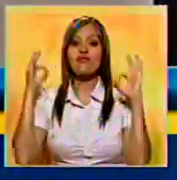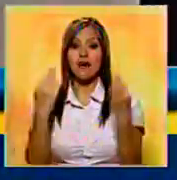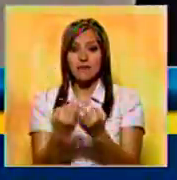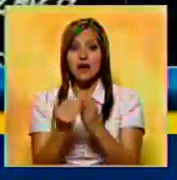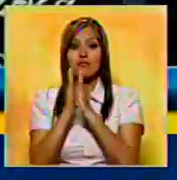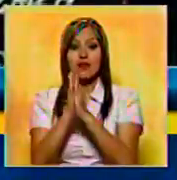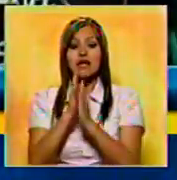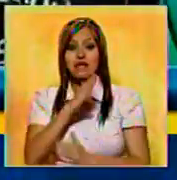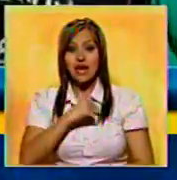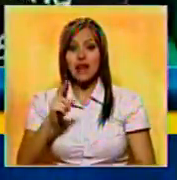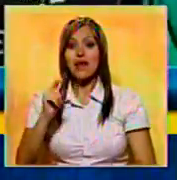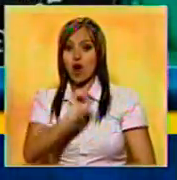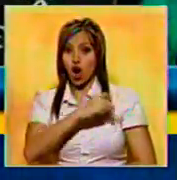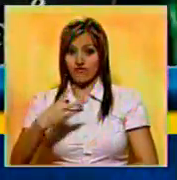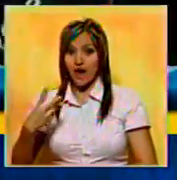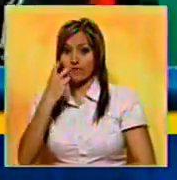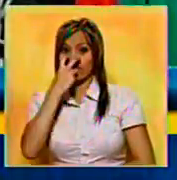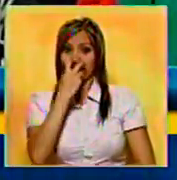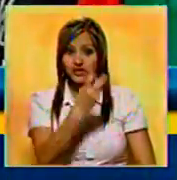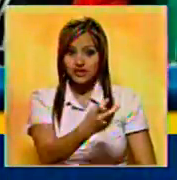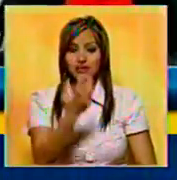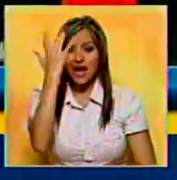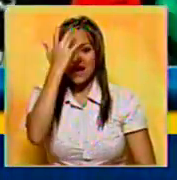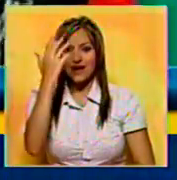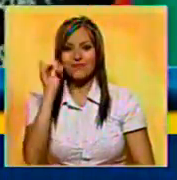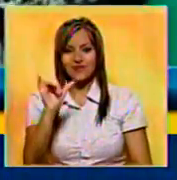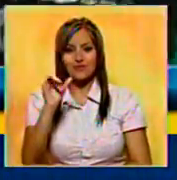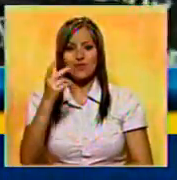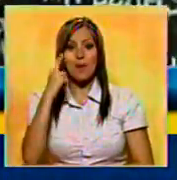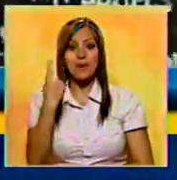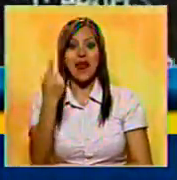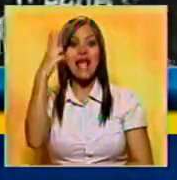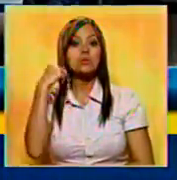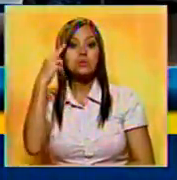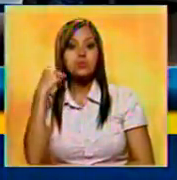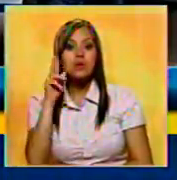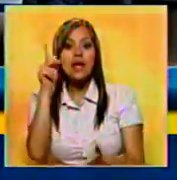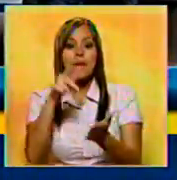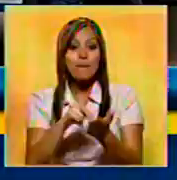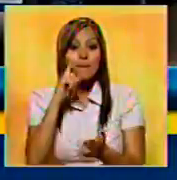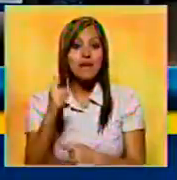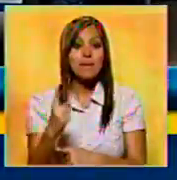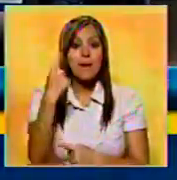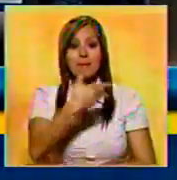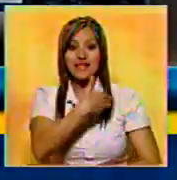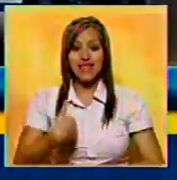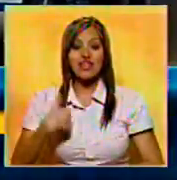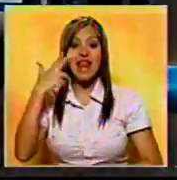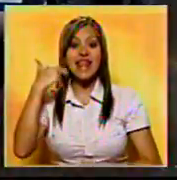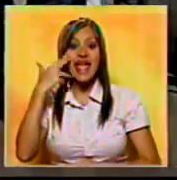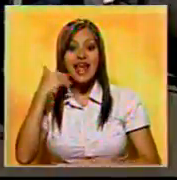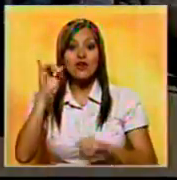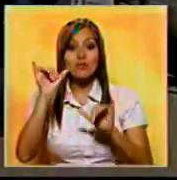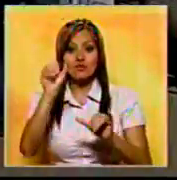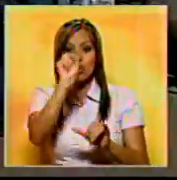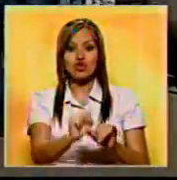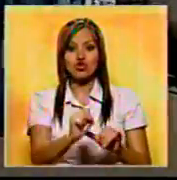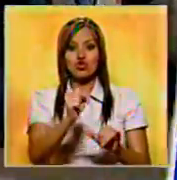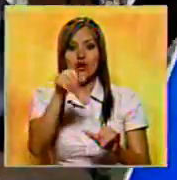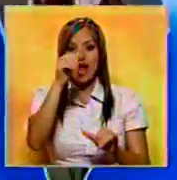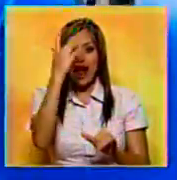Mandela para que el primer presidente afroamericano de Estados Unidos visite a quien fuera el primer presidente negro de Sudáfrica.